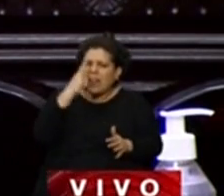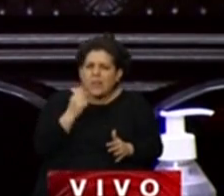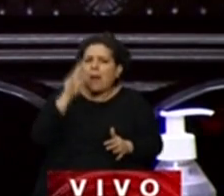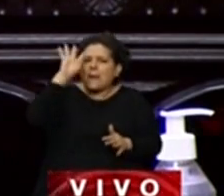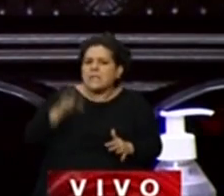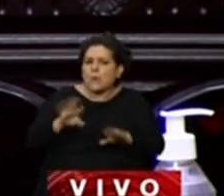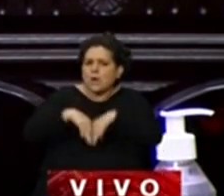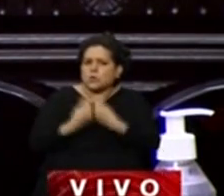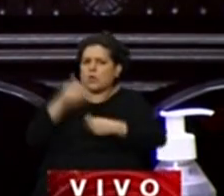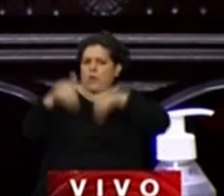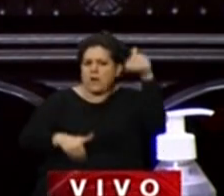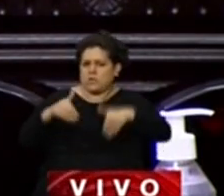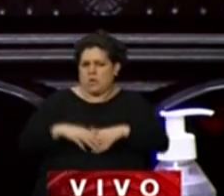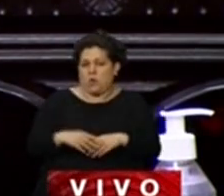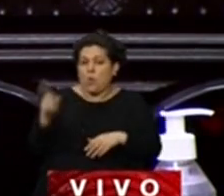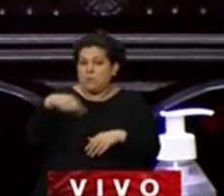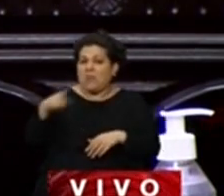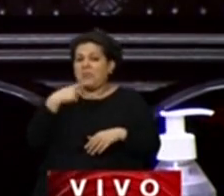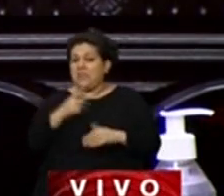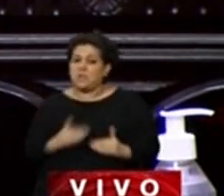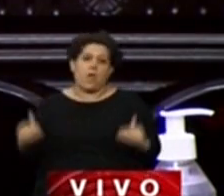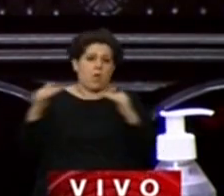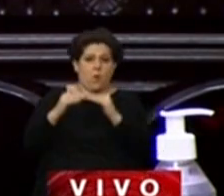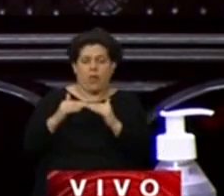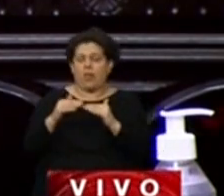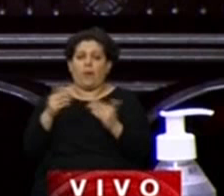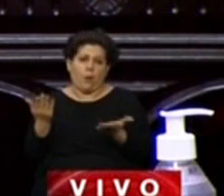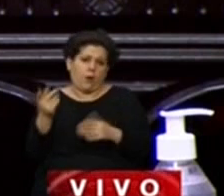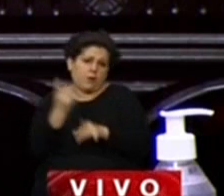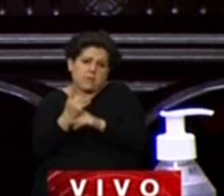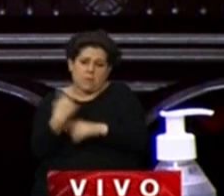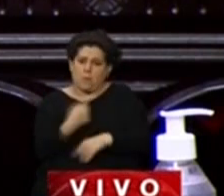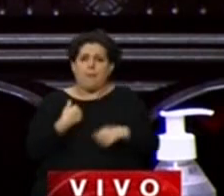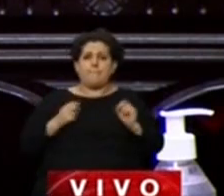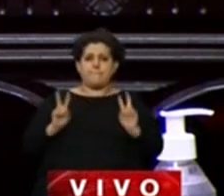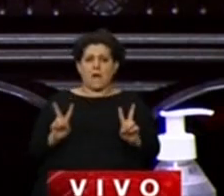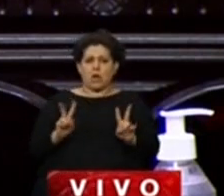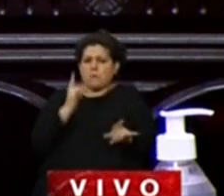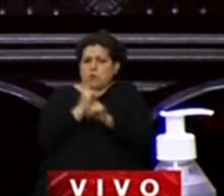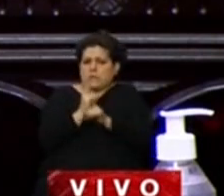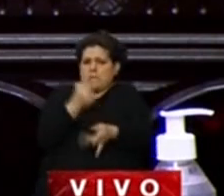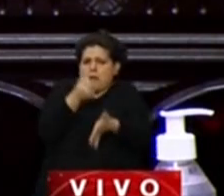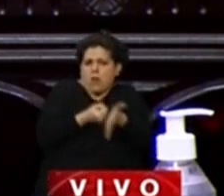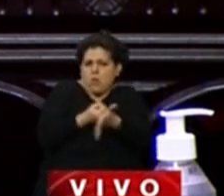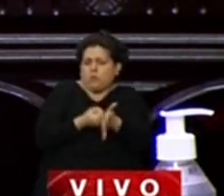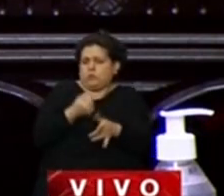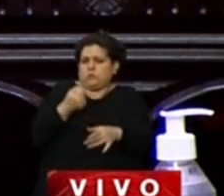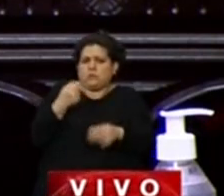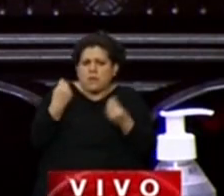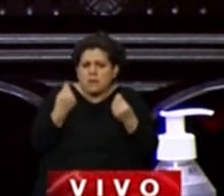necesitaba un consenso más amplio pero bueno los números a veces son tiranos los han conseguido y ahora nos tocará a nosotros